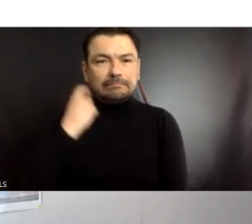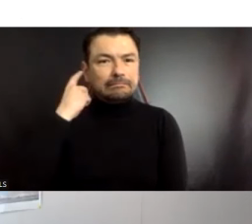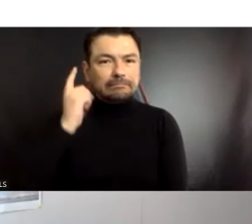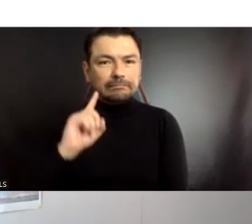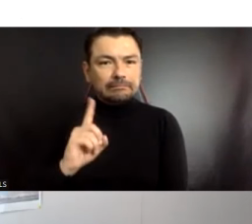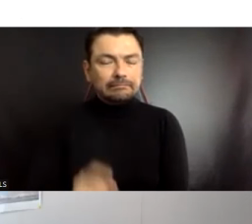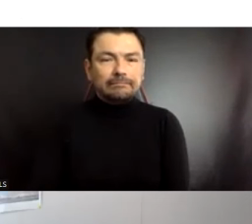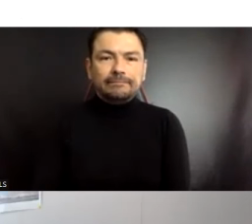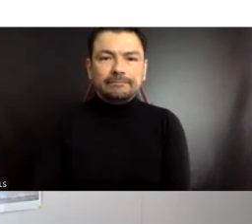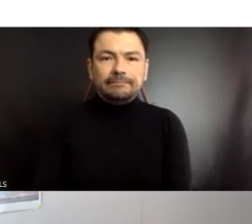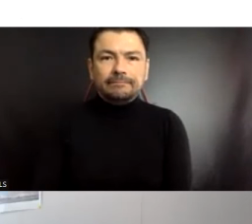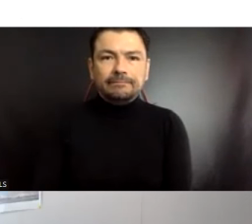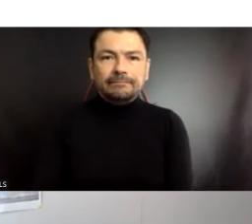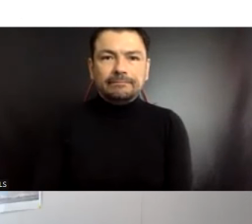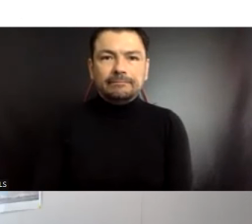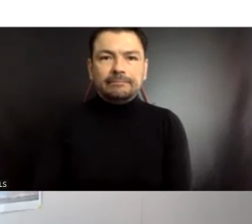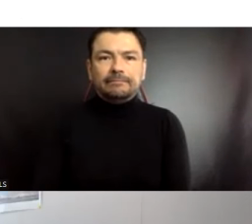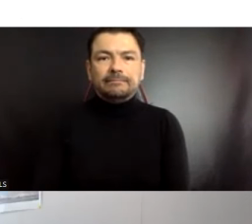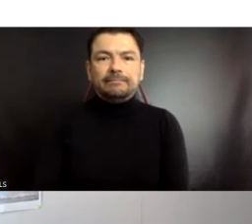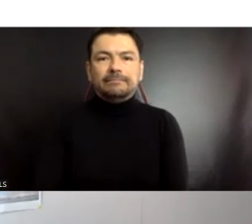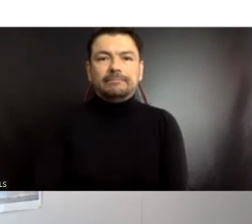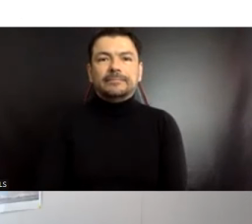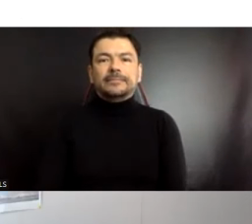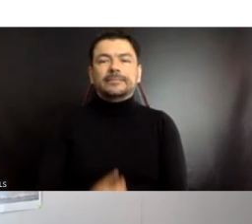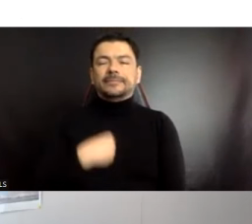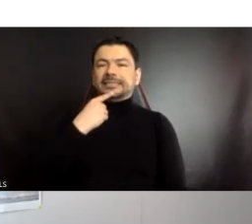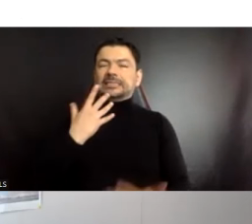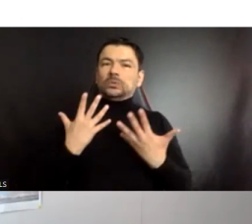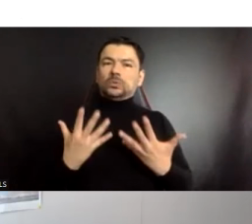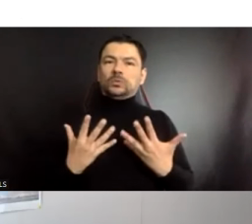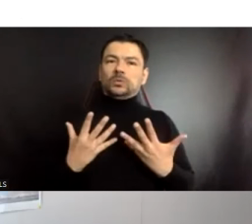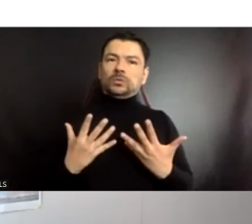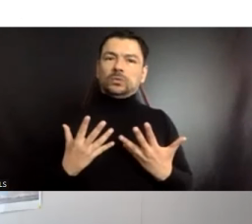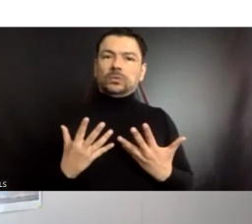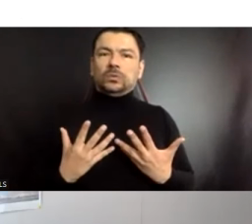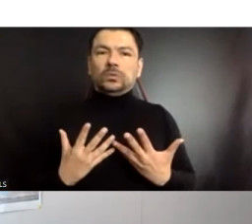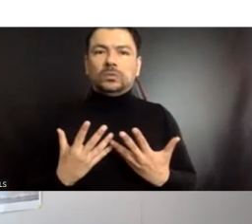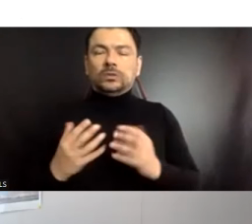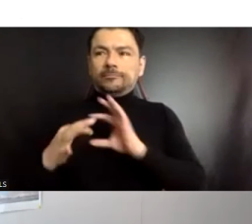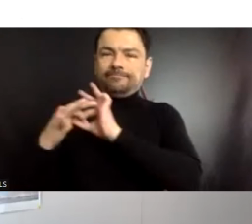involucrarnos con nuestros aliados para